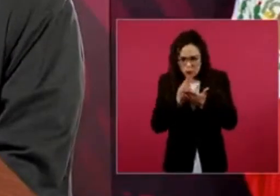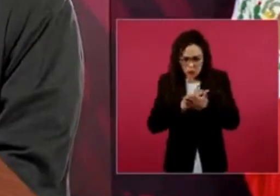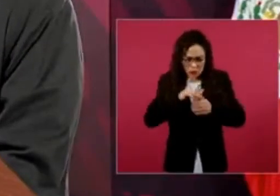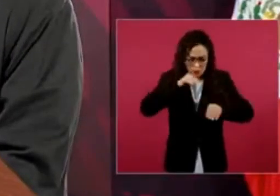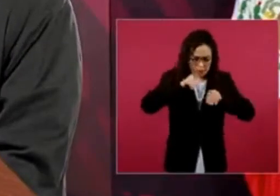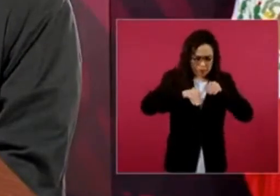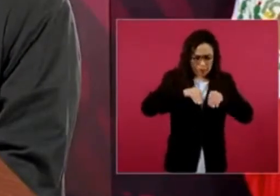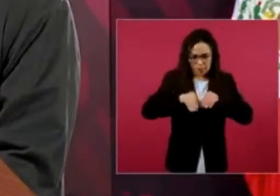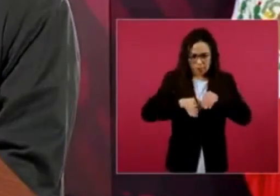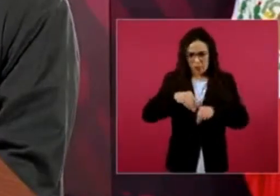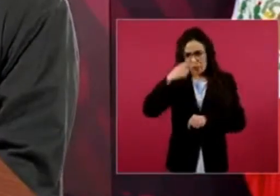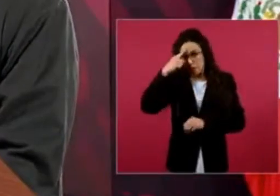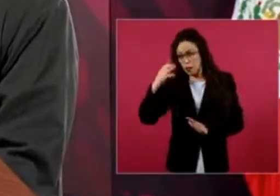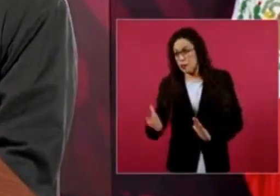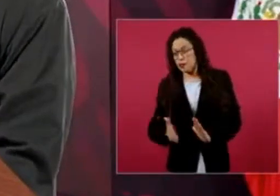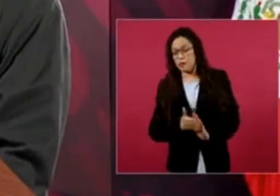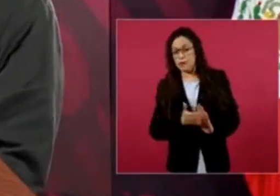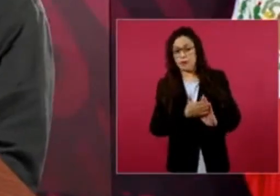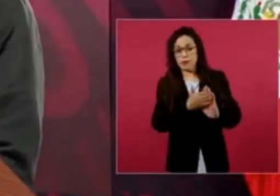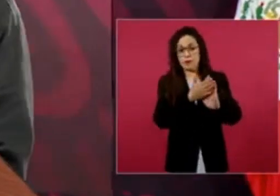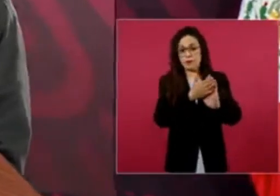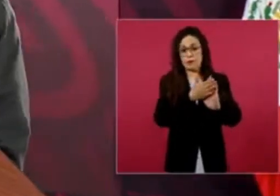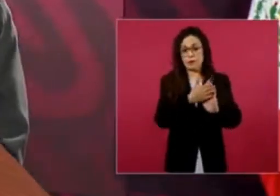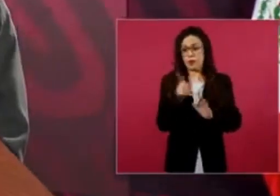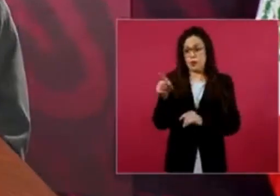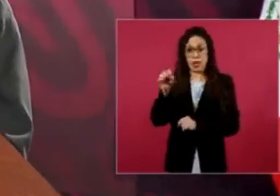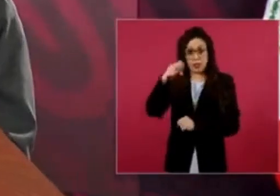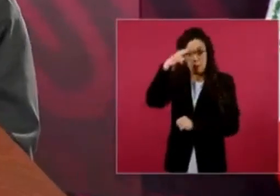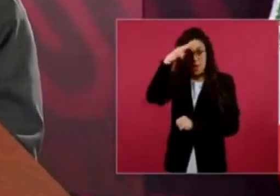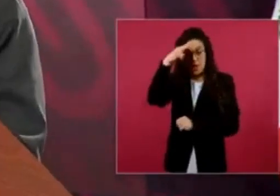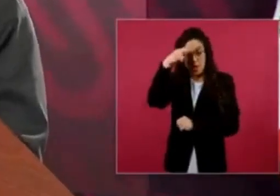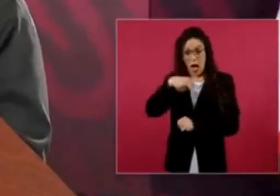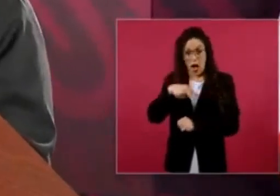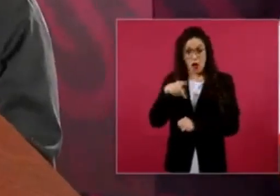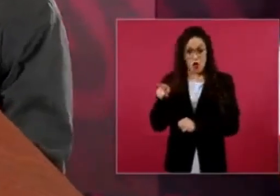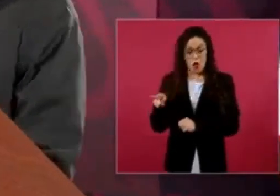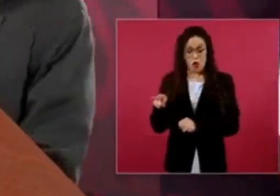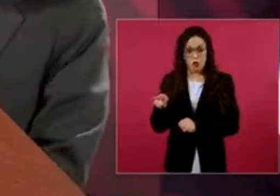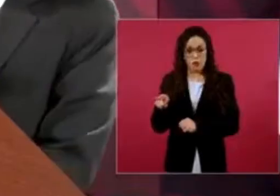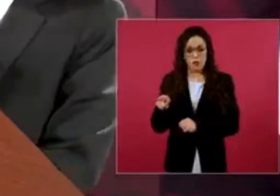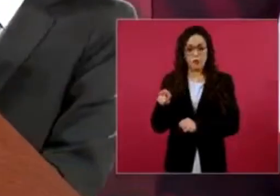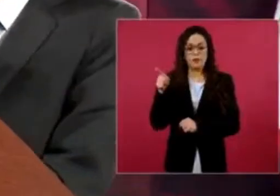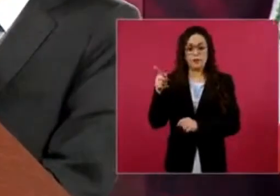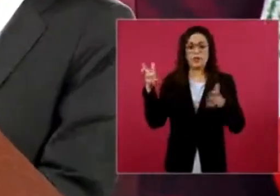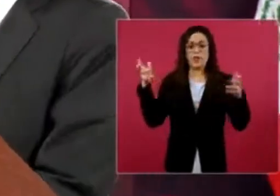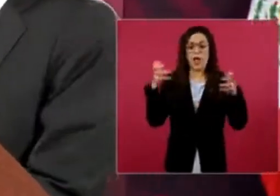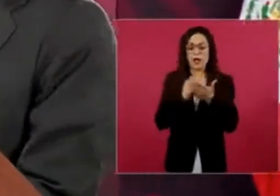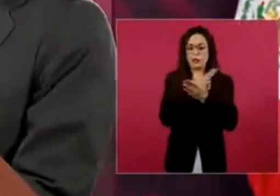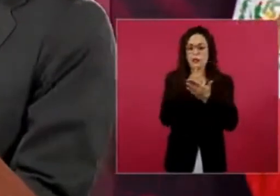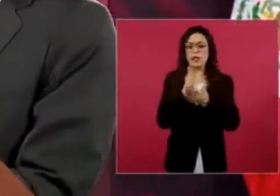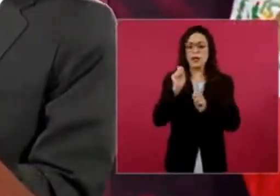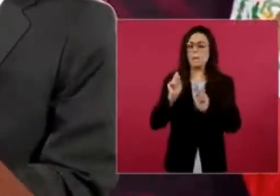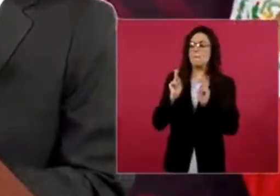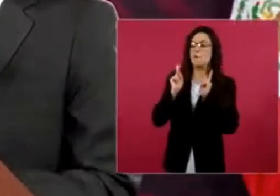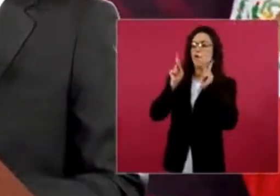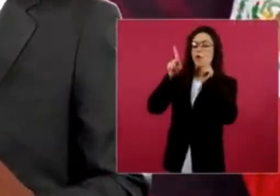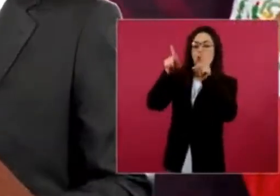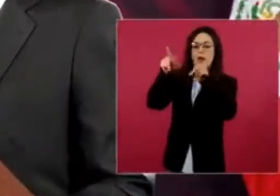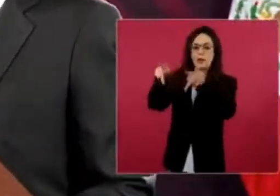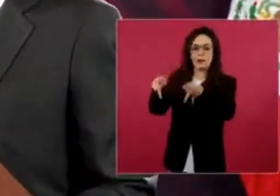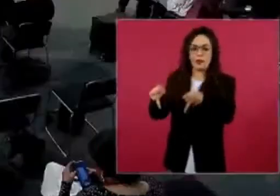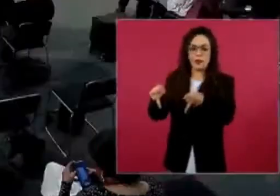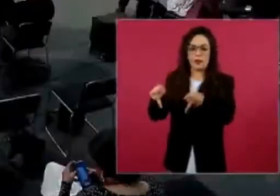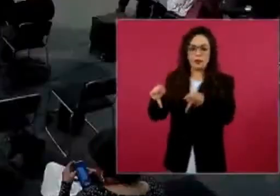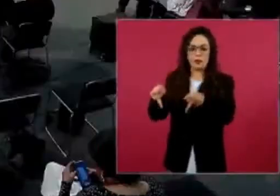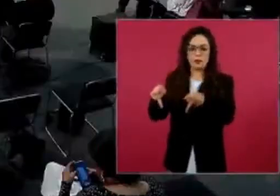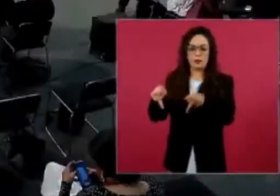mexicanos, y a él le tocó el diseño de los puentes que comunican de una